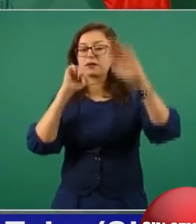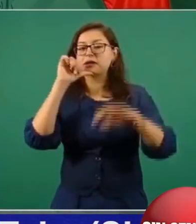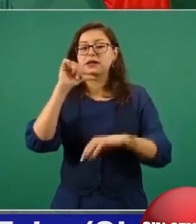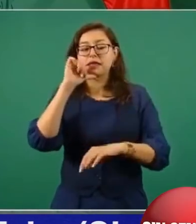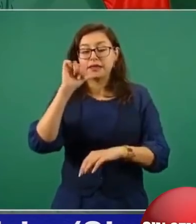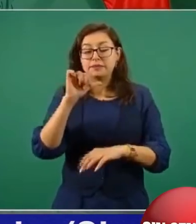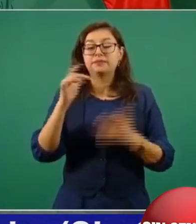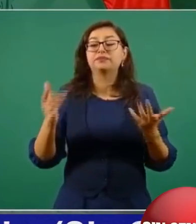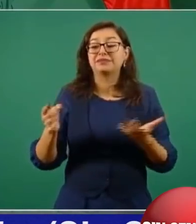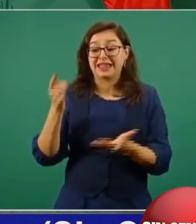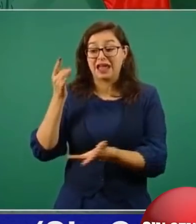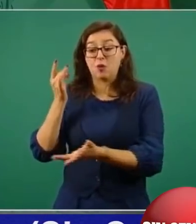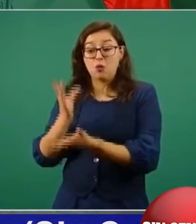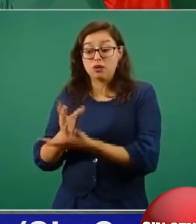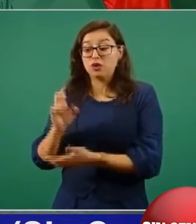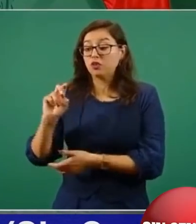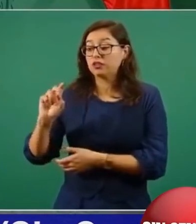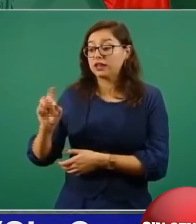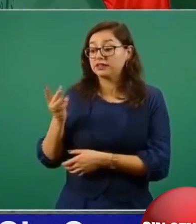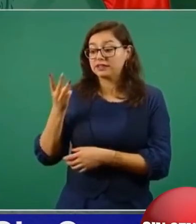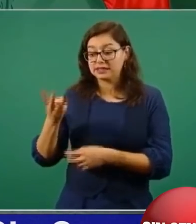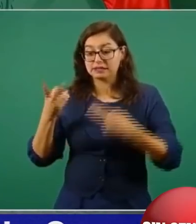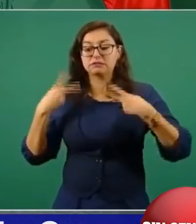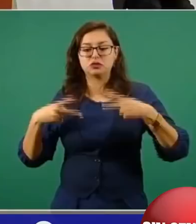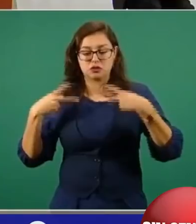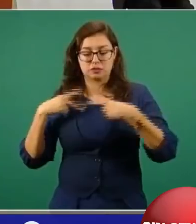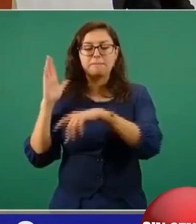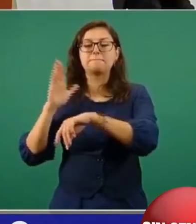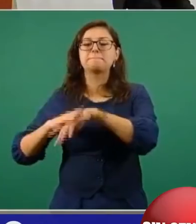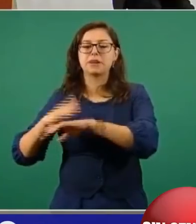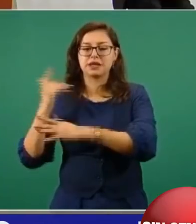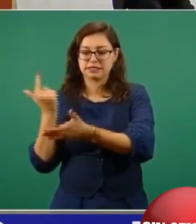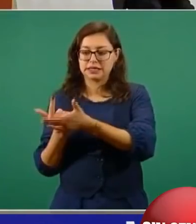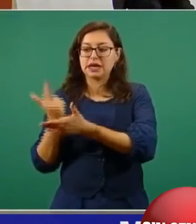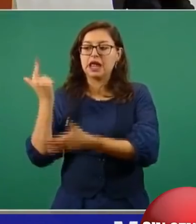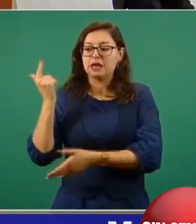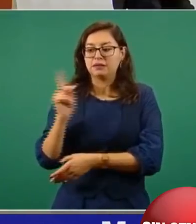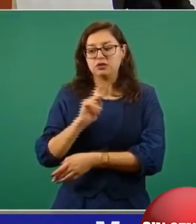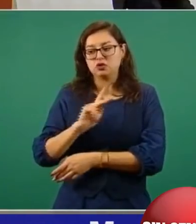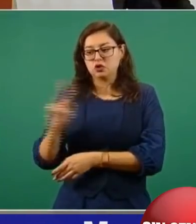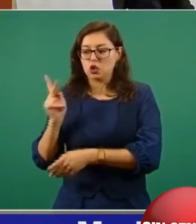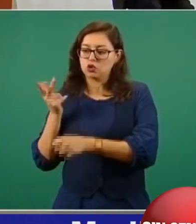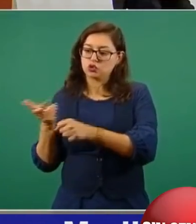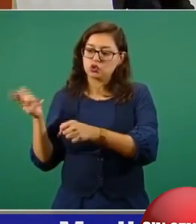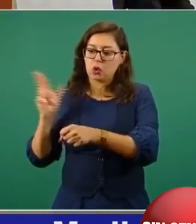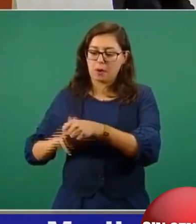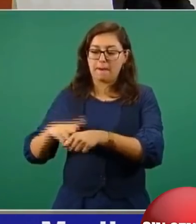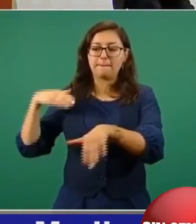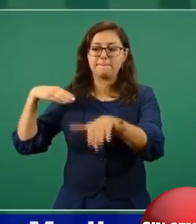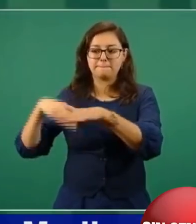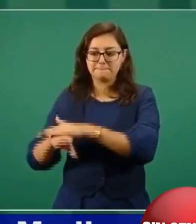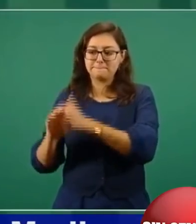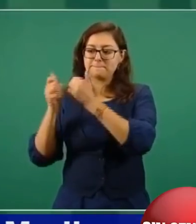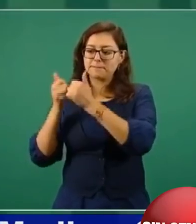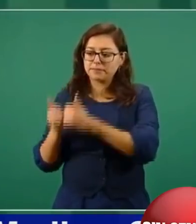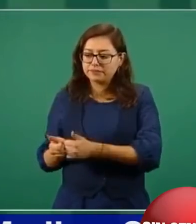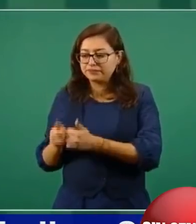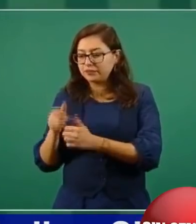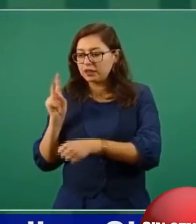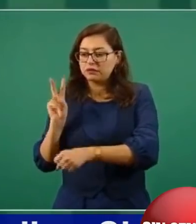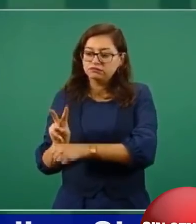33 eventos de consideración, todos han estado en algún momento pasando por el hospital, algunos por pocas